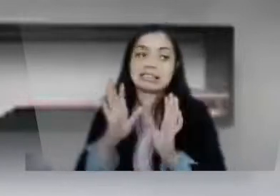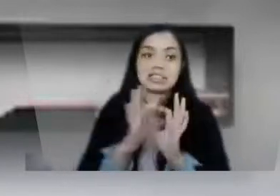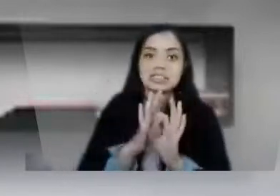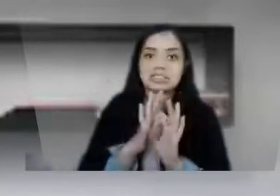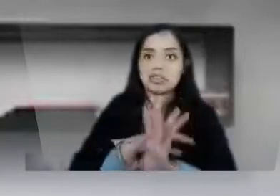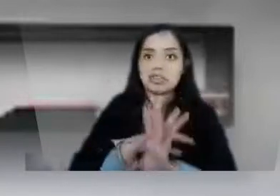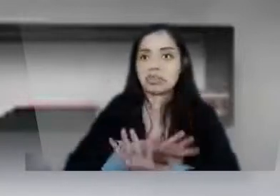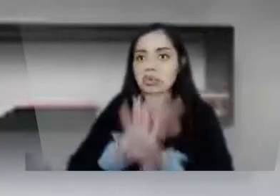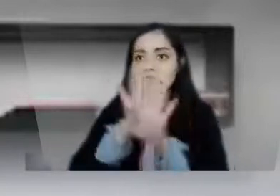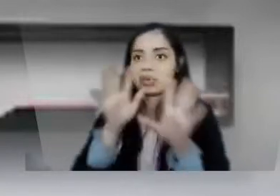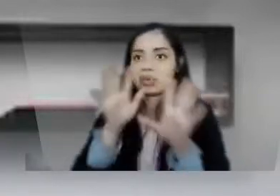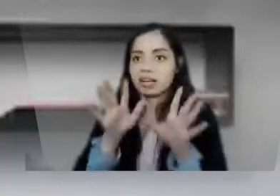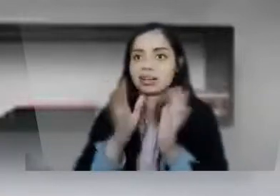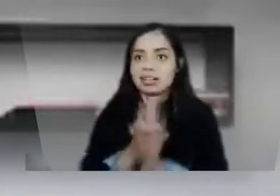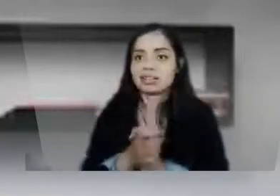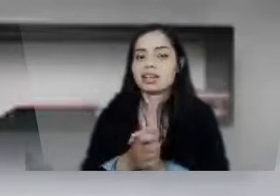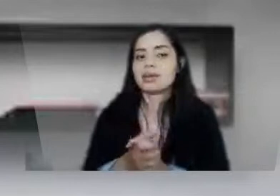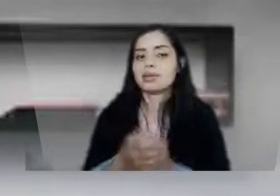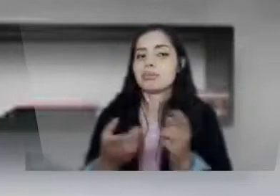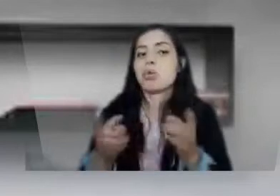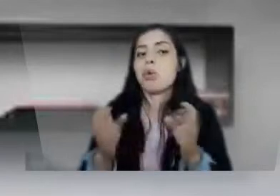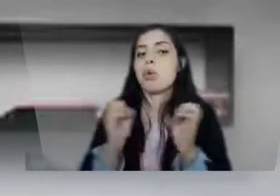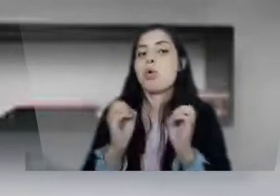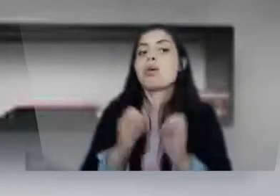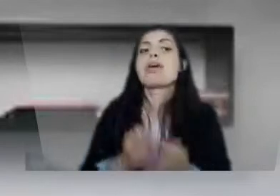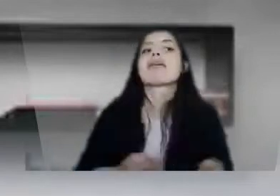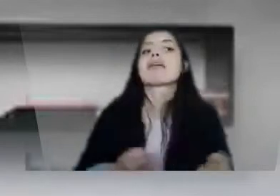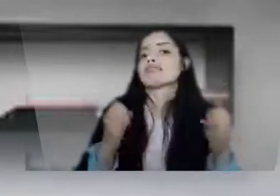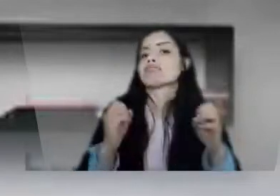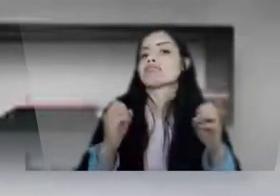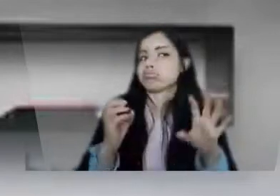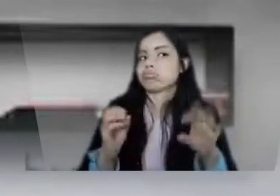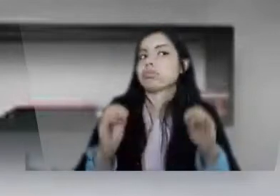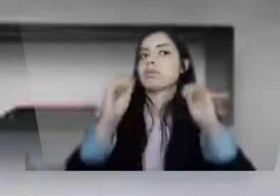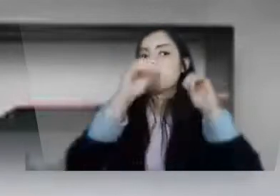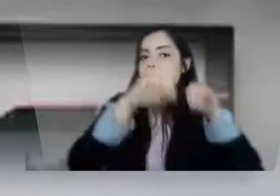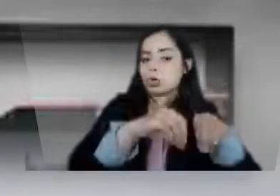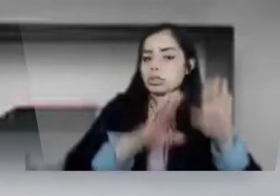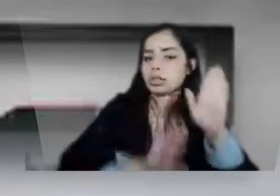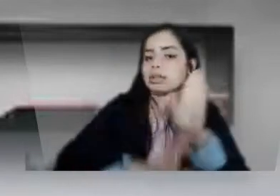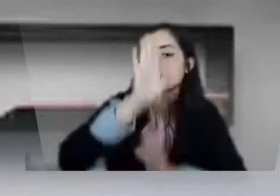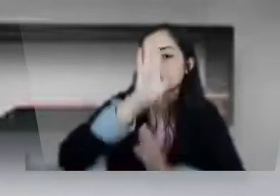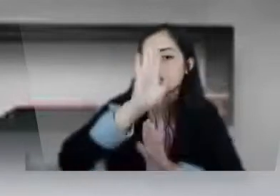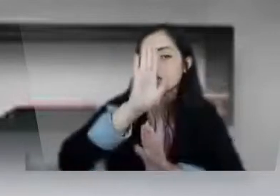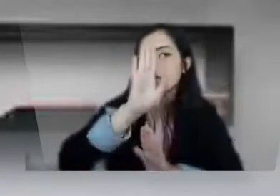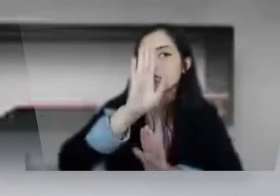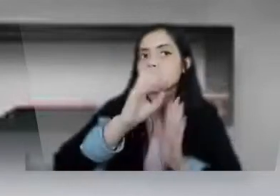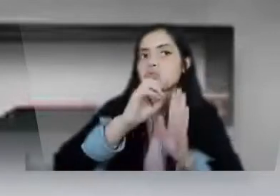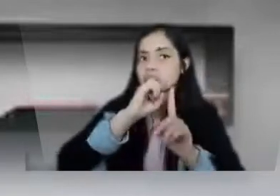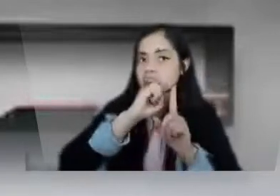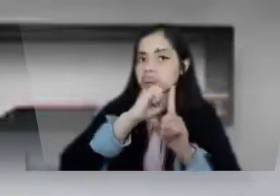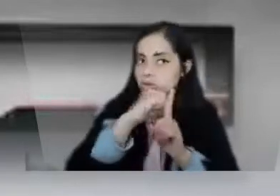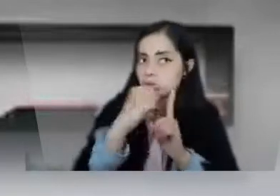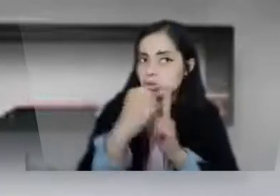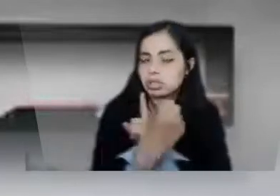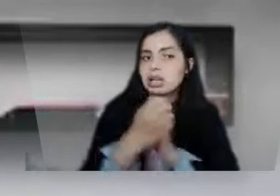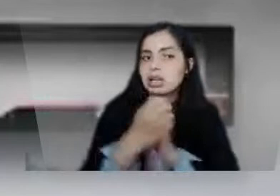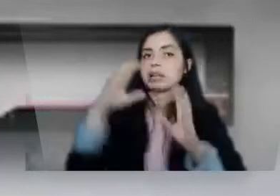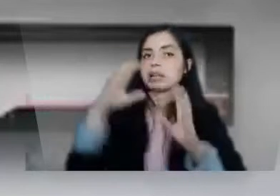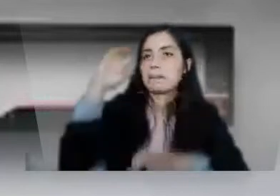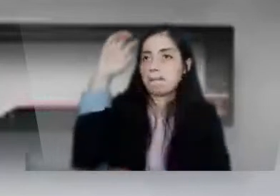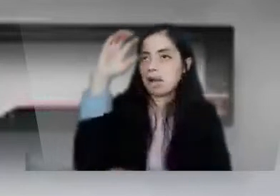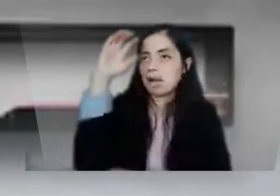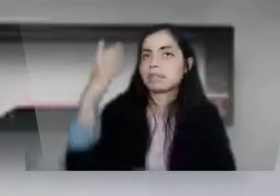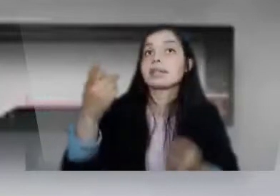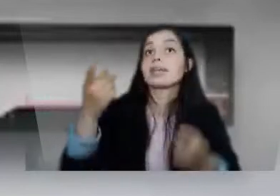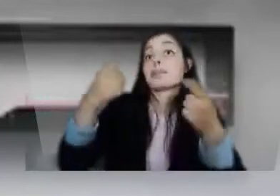obviamente, a aportarle elementos importantes al desarrollo social del país, sino también al desarrollo económico y, por